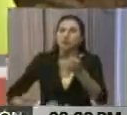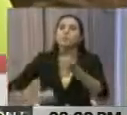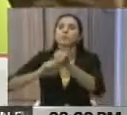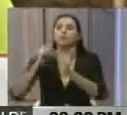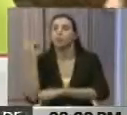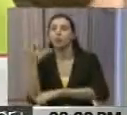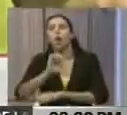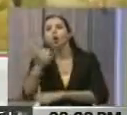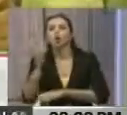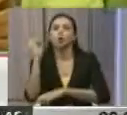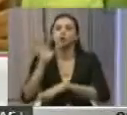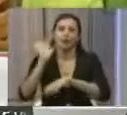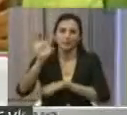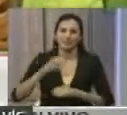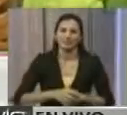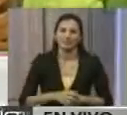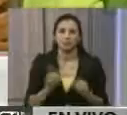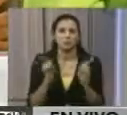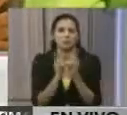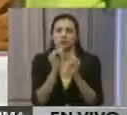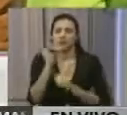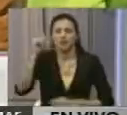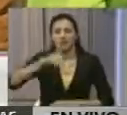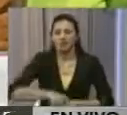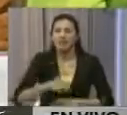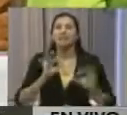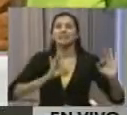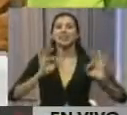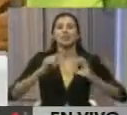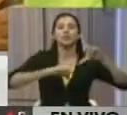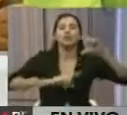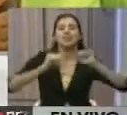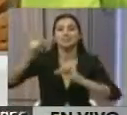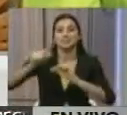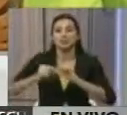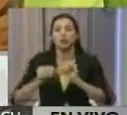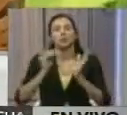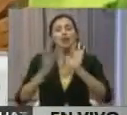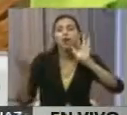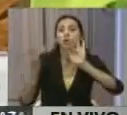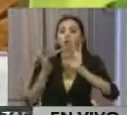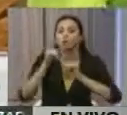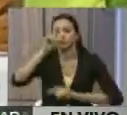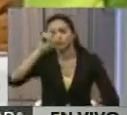Patria. Es la información que se genera hasta entonces desde el Teatro Teresa Carreño, y devolvemos el paso